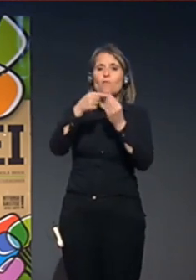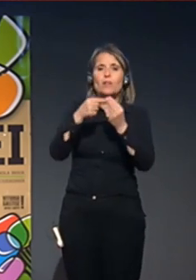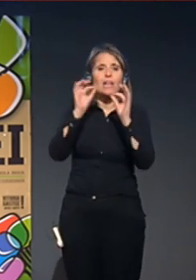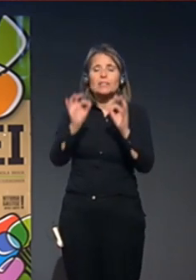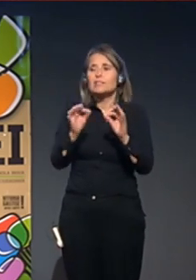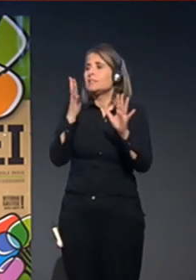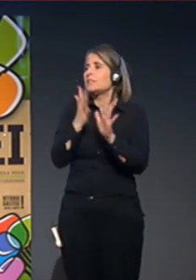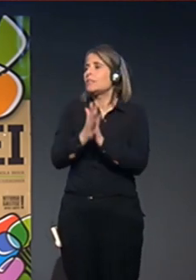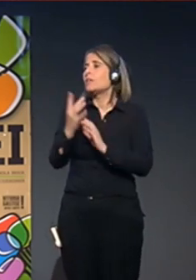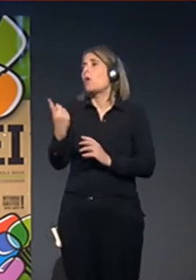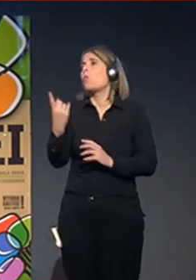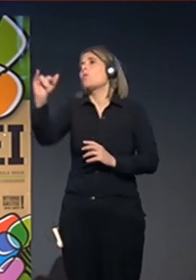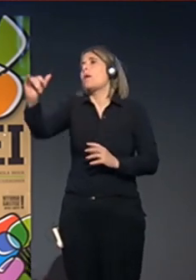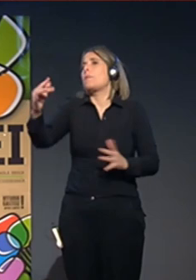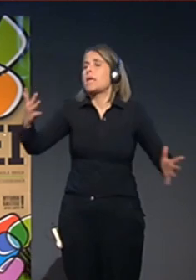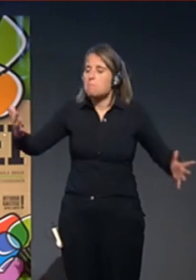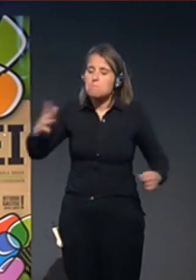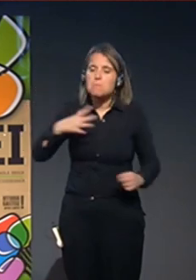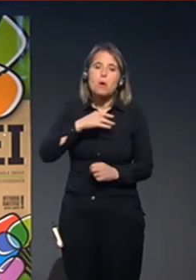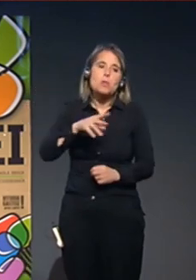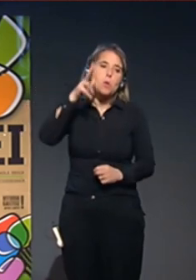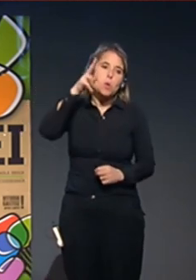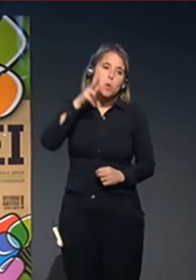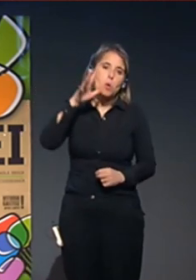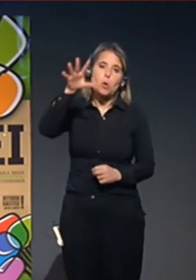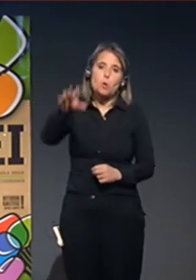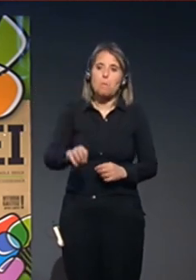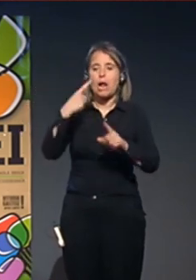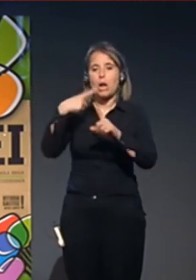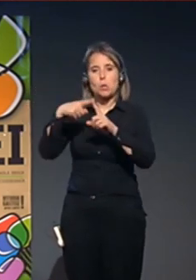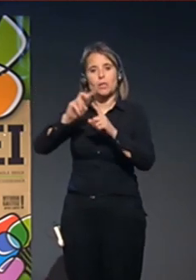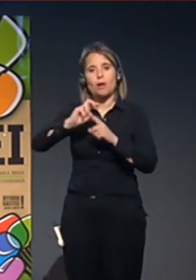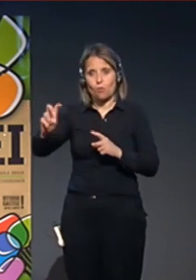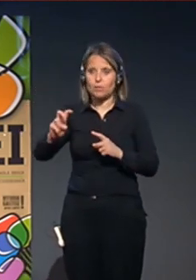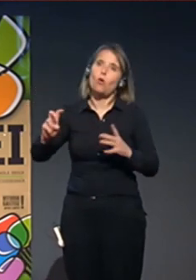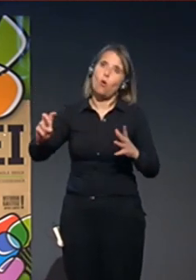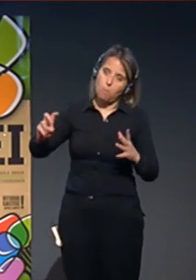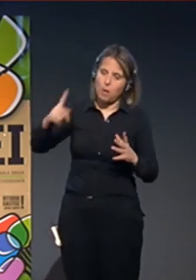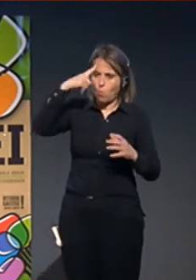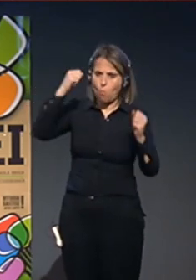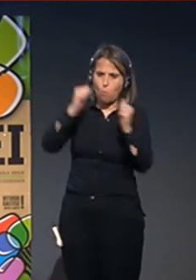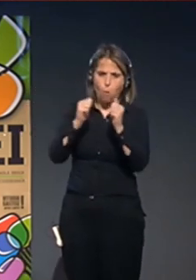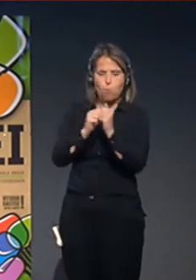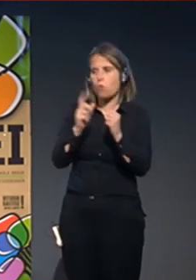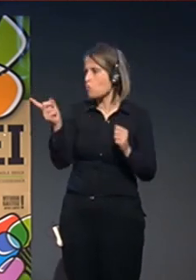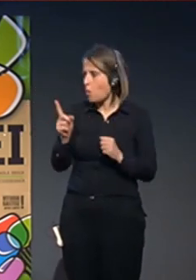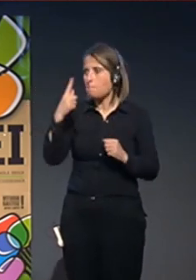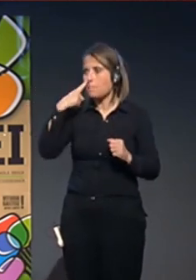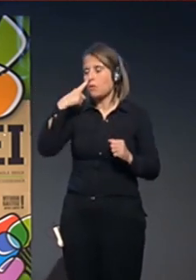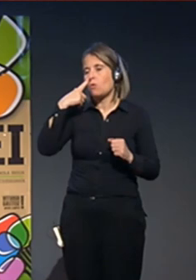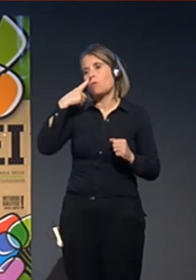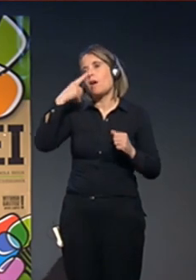eso no quiere decir que una vez al año no te permitas el lujo de comprar otras cosas no hay que ser tan ortodoxos pero tampoco como Norma